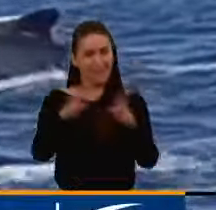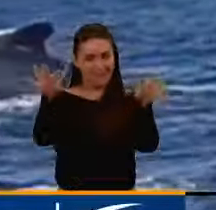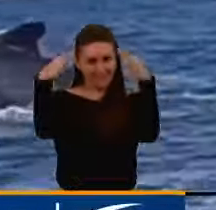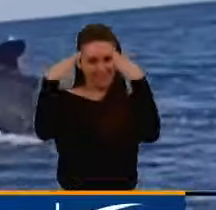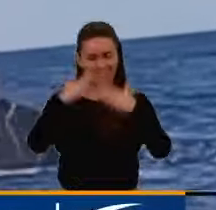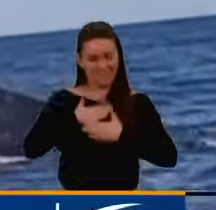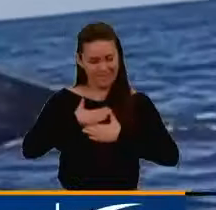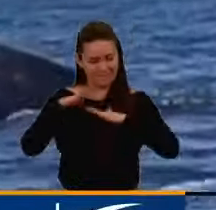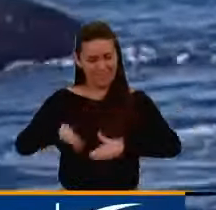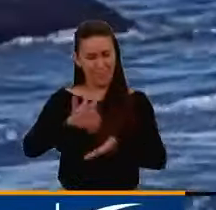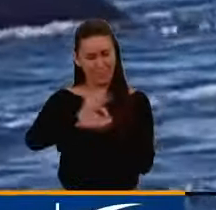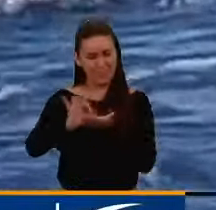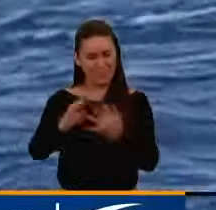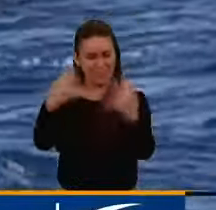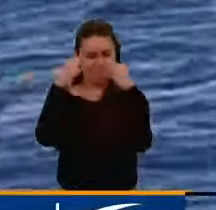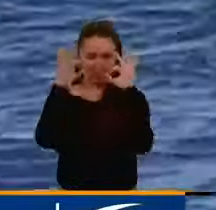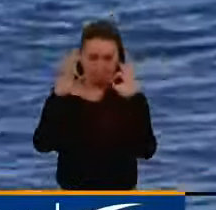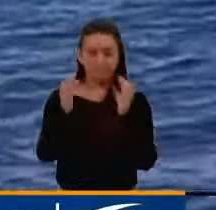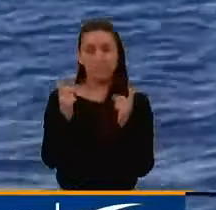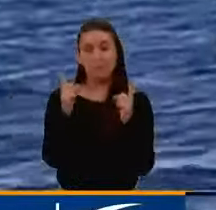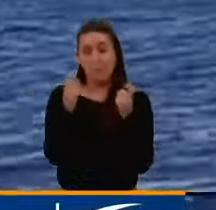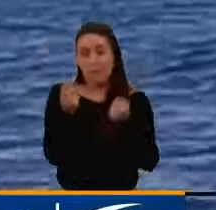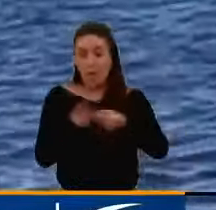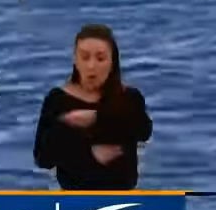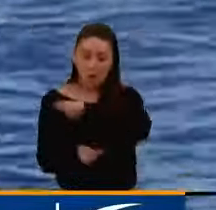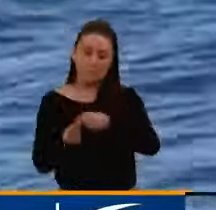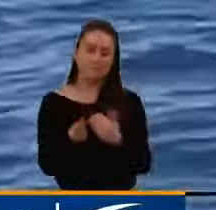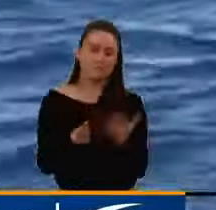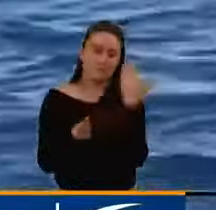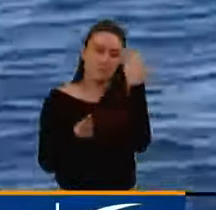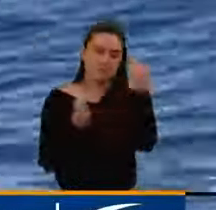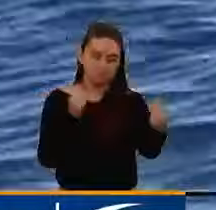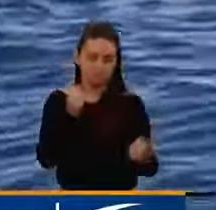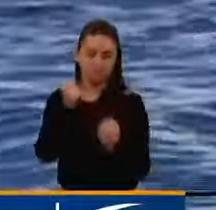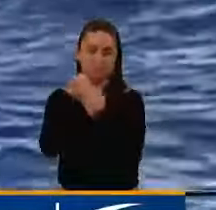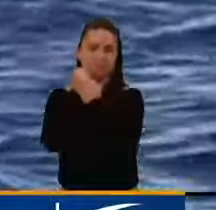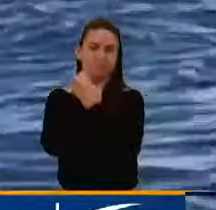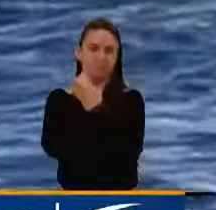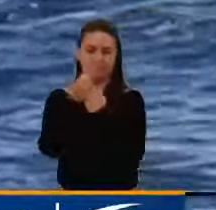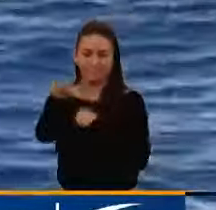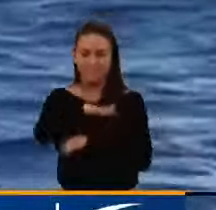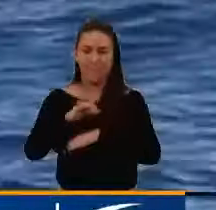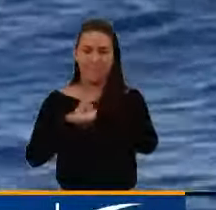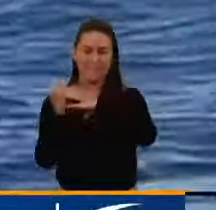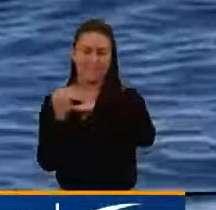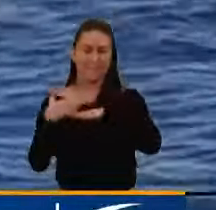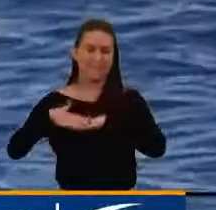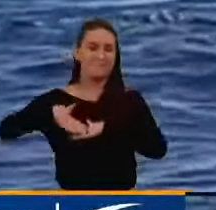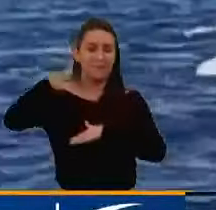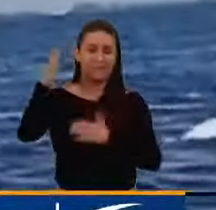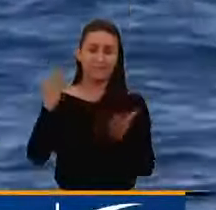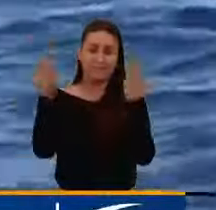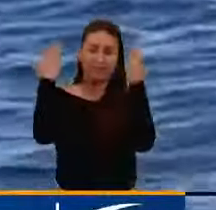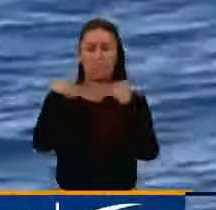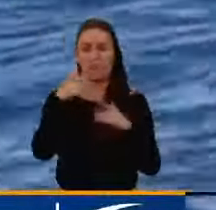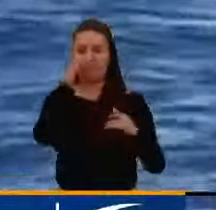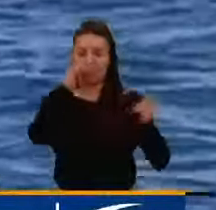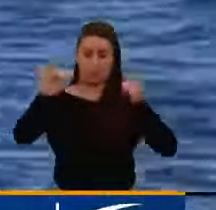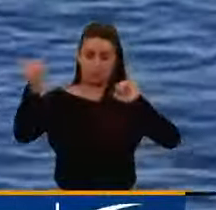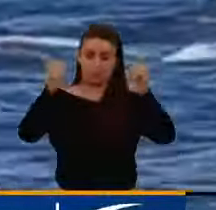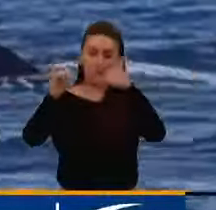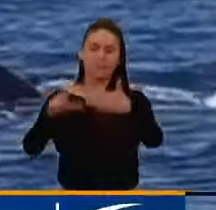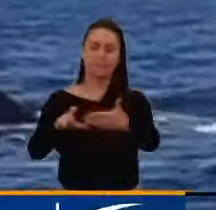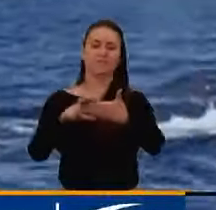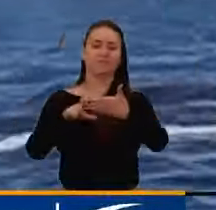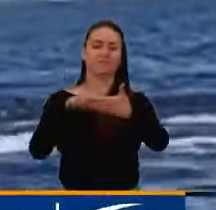bueno. Y en lo económico, pues, es un impulso para las personas, más que todo de la isla. Con las imágenes que uno se graba es suficiente, pues,